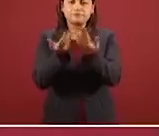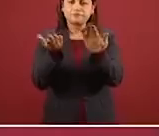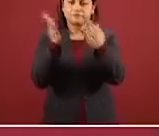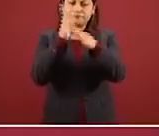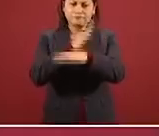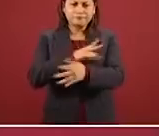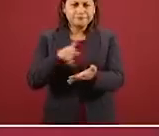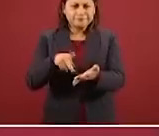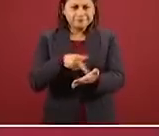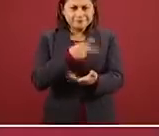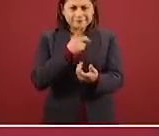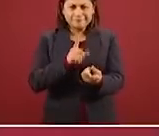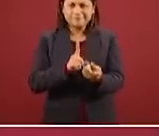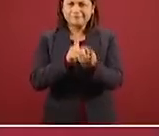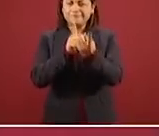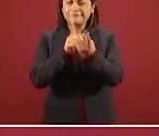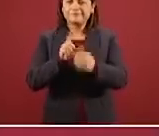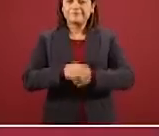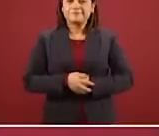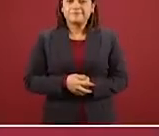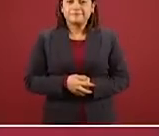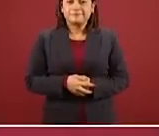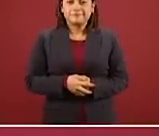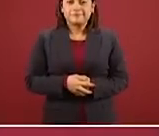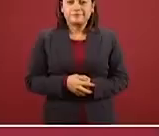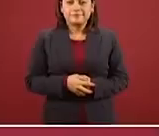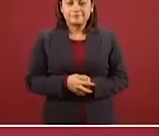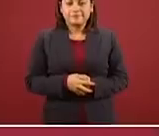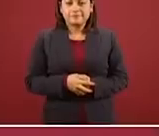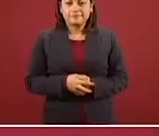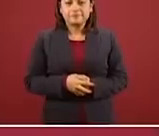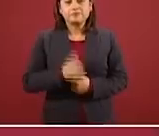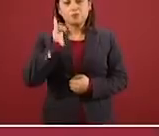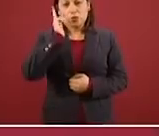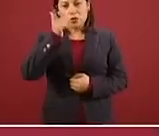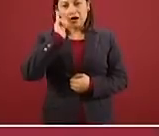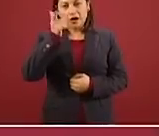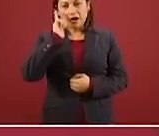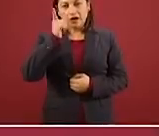reconciliación, que sea pues algo